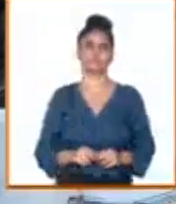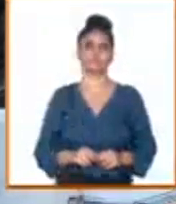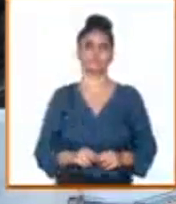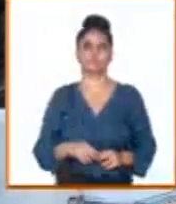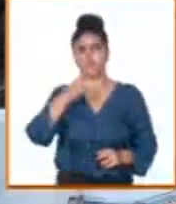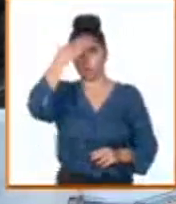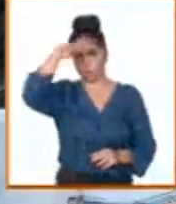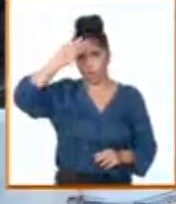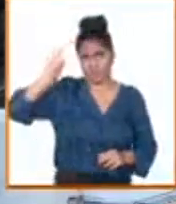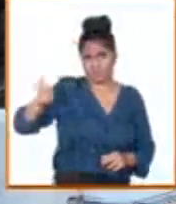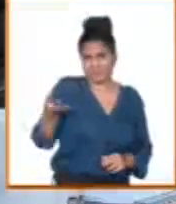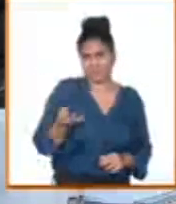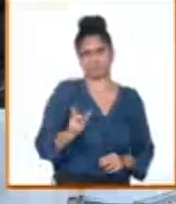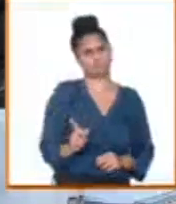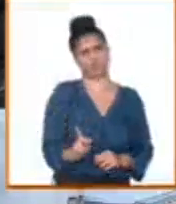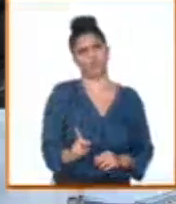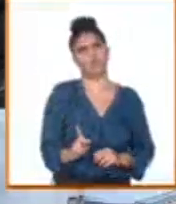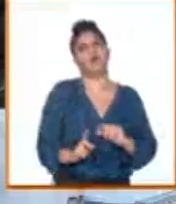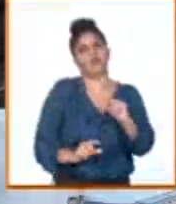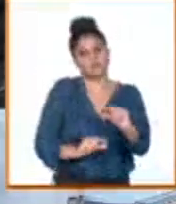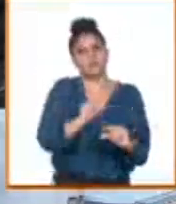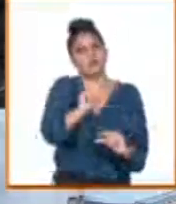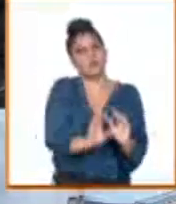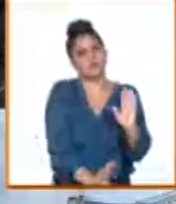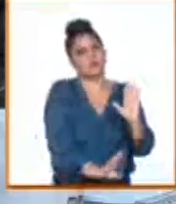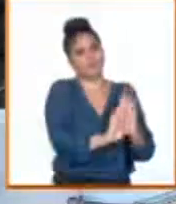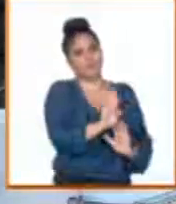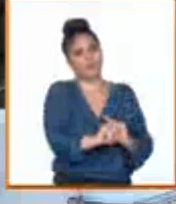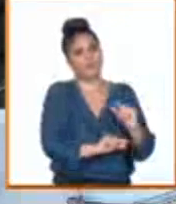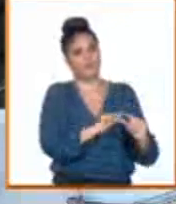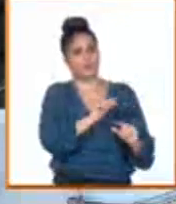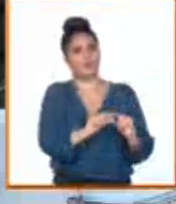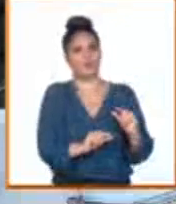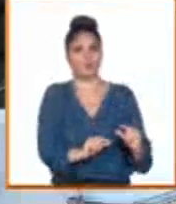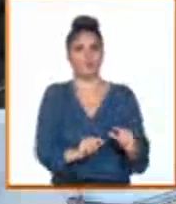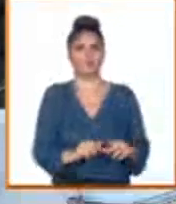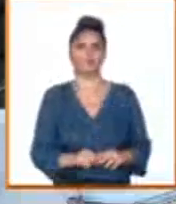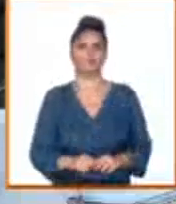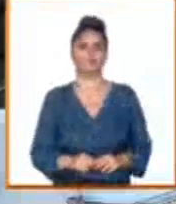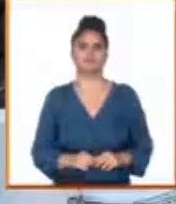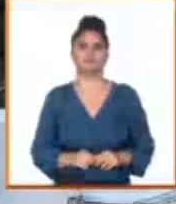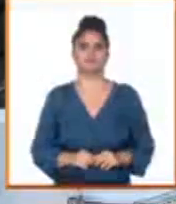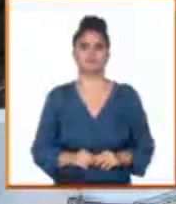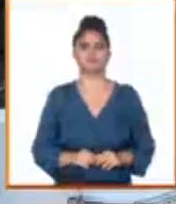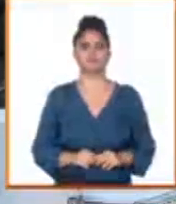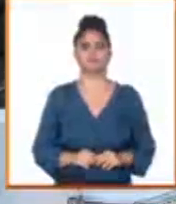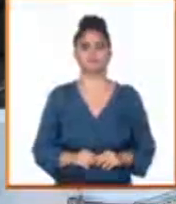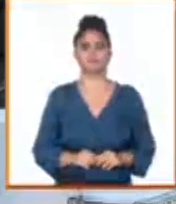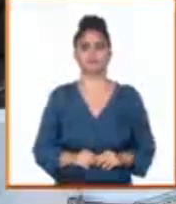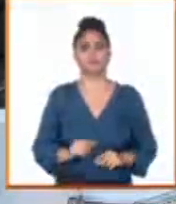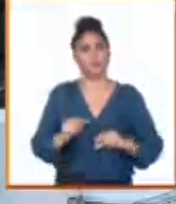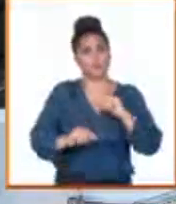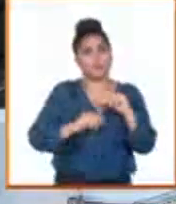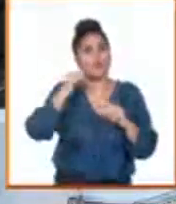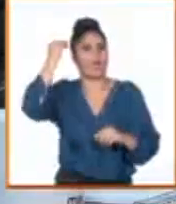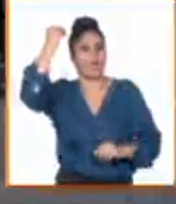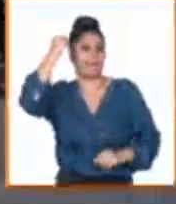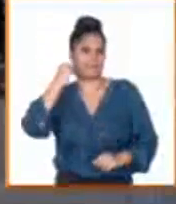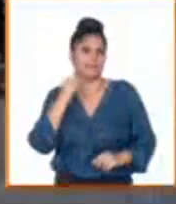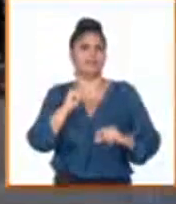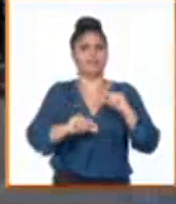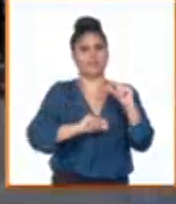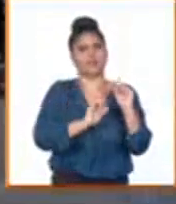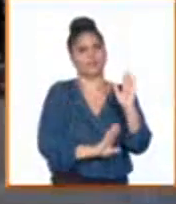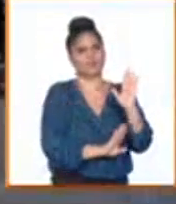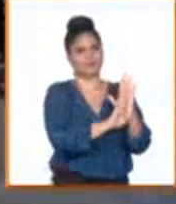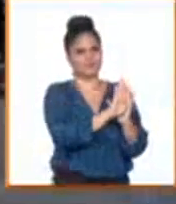suele ocurrir en revoluciones auténticas como la nuestra, también tendremos muchas satisfacciones, muchos aprendizajes y muchos crecimientos. Bueno,